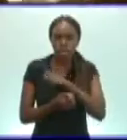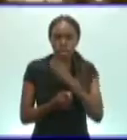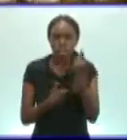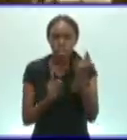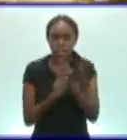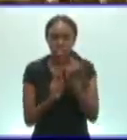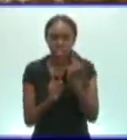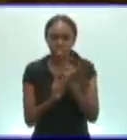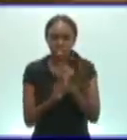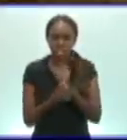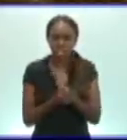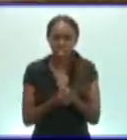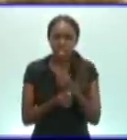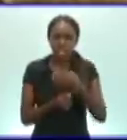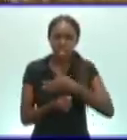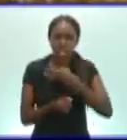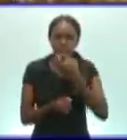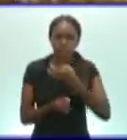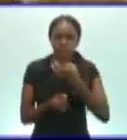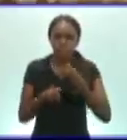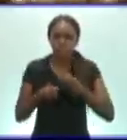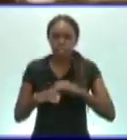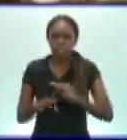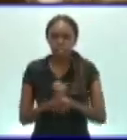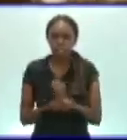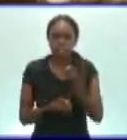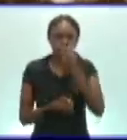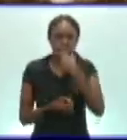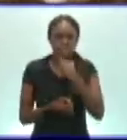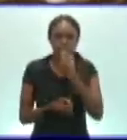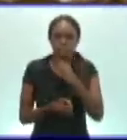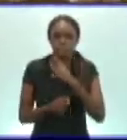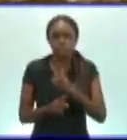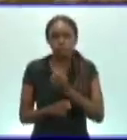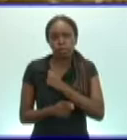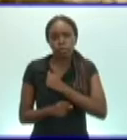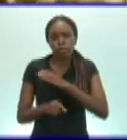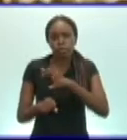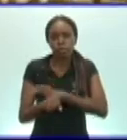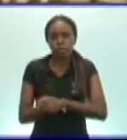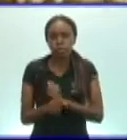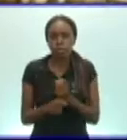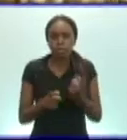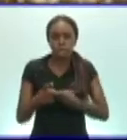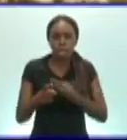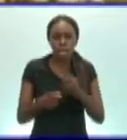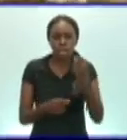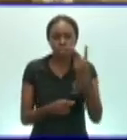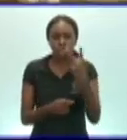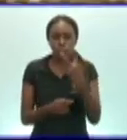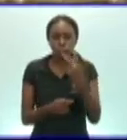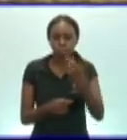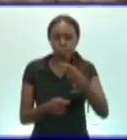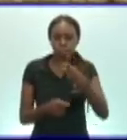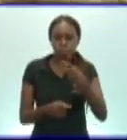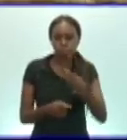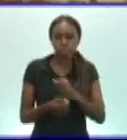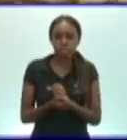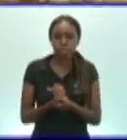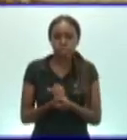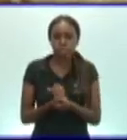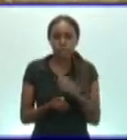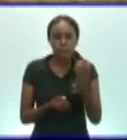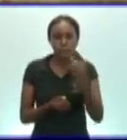conminan a rendirse. Céspedes no quiere caer prisionero y se enfrenta a ellos. Dispara 2 veces y logra herir a uno de sus